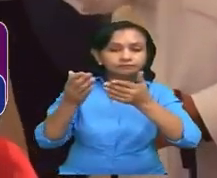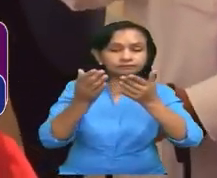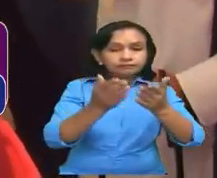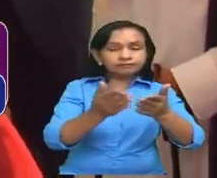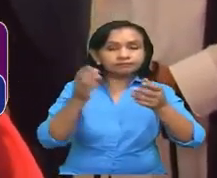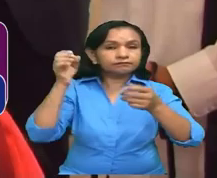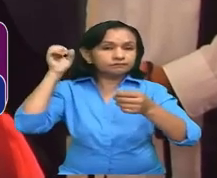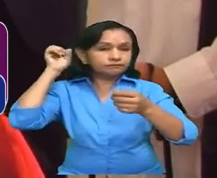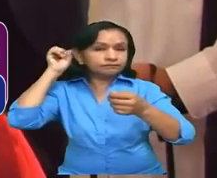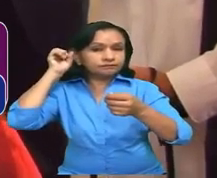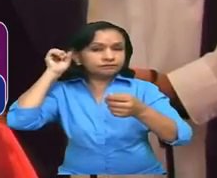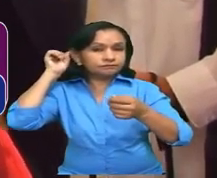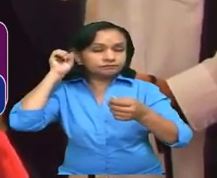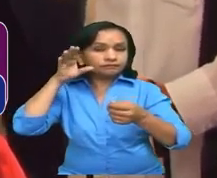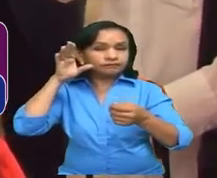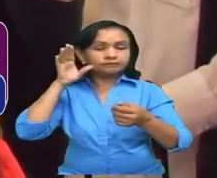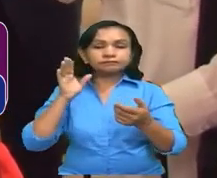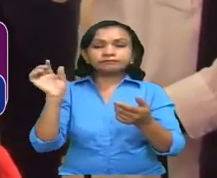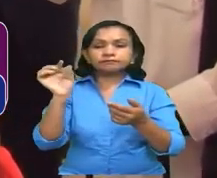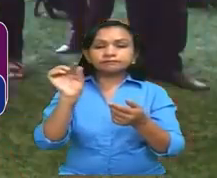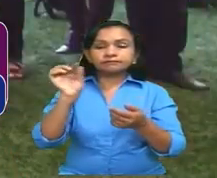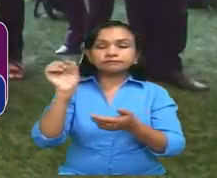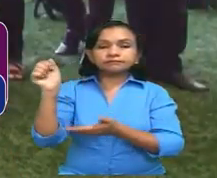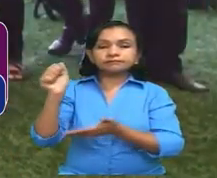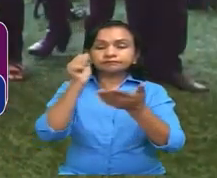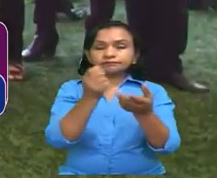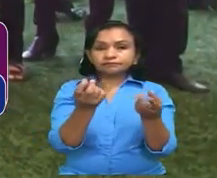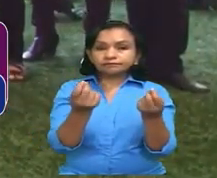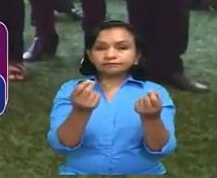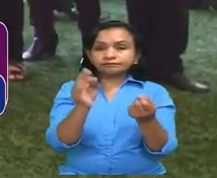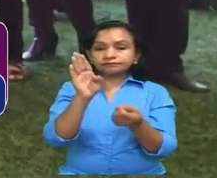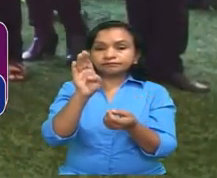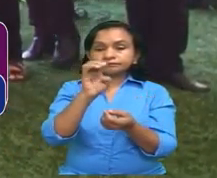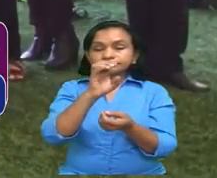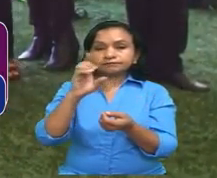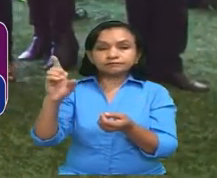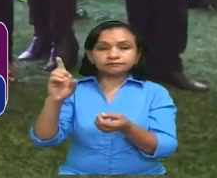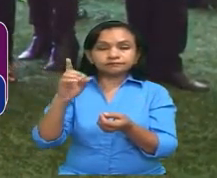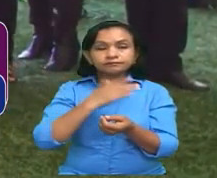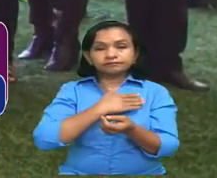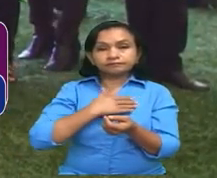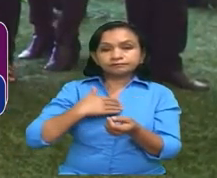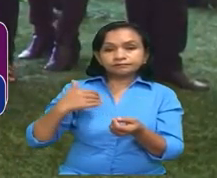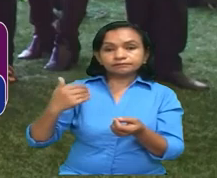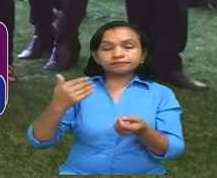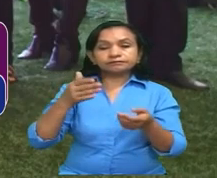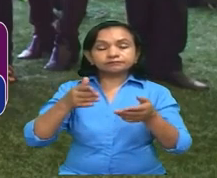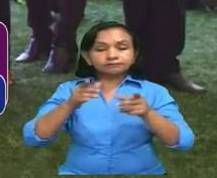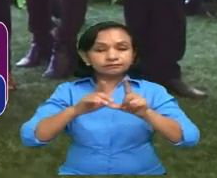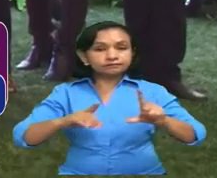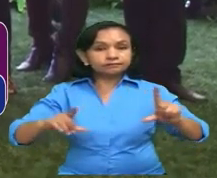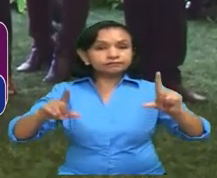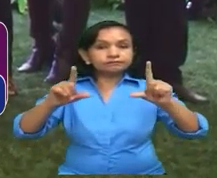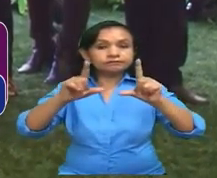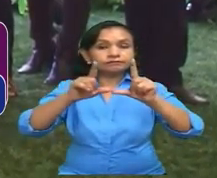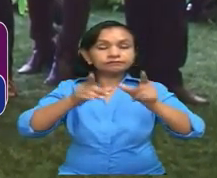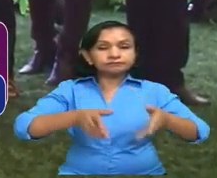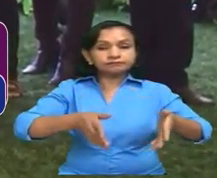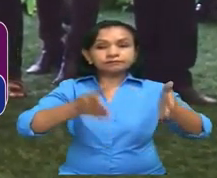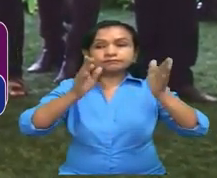una nueva inversión que se va a inaugurar de otra tienda en San Juan del Sur. Sí, está el puerto también de San Juan del Sur,